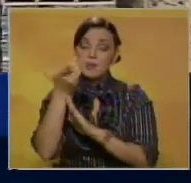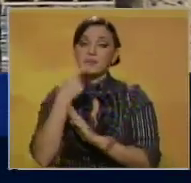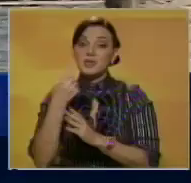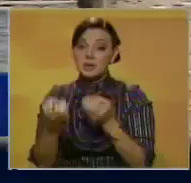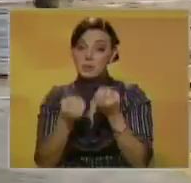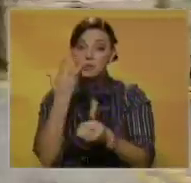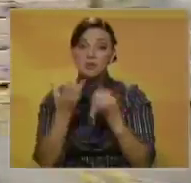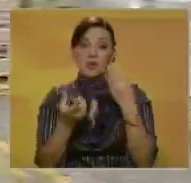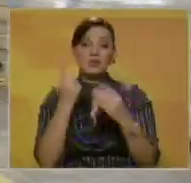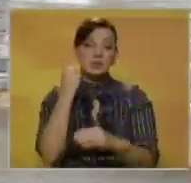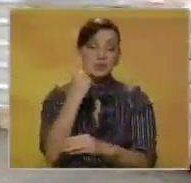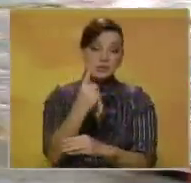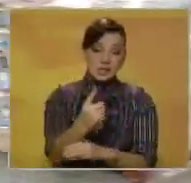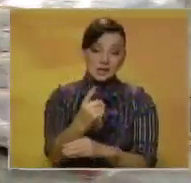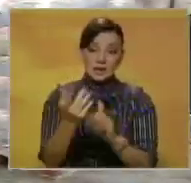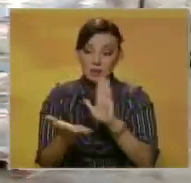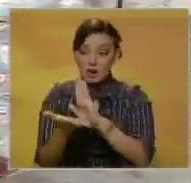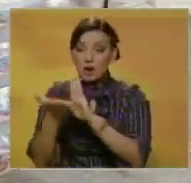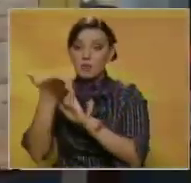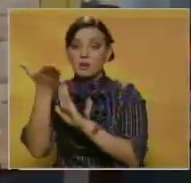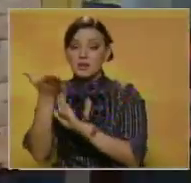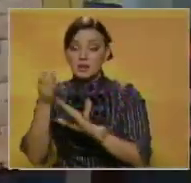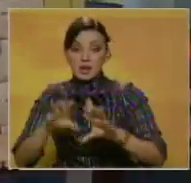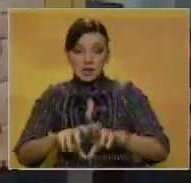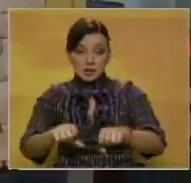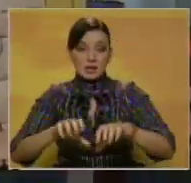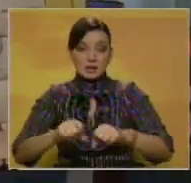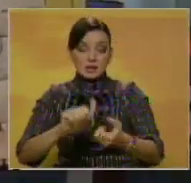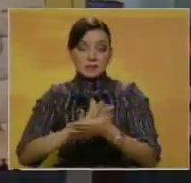necesario realizar un ajuste en el precio.